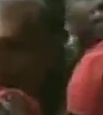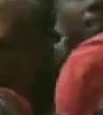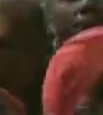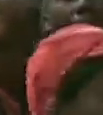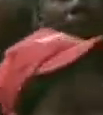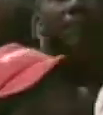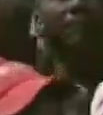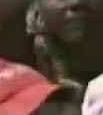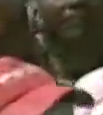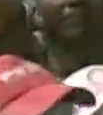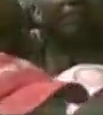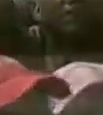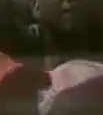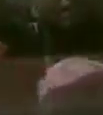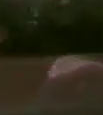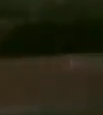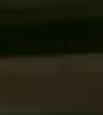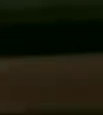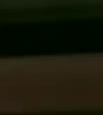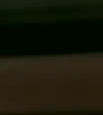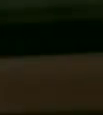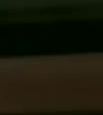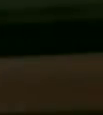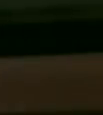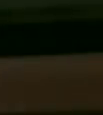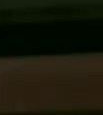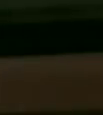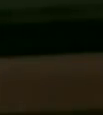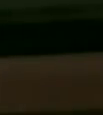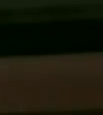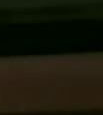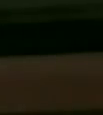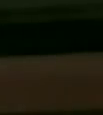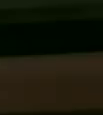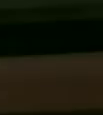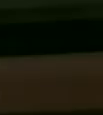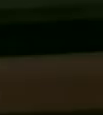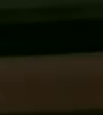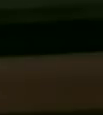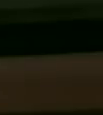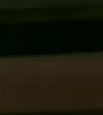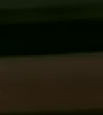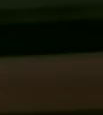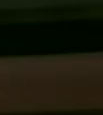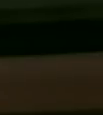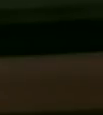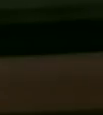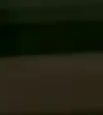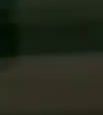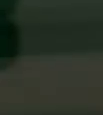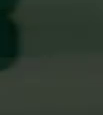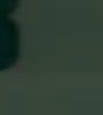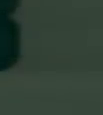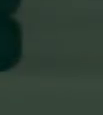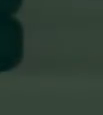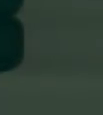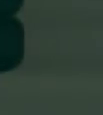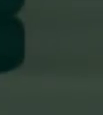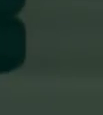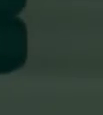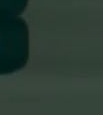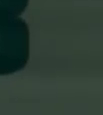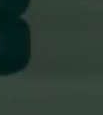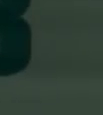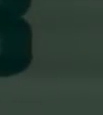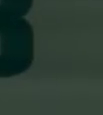A esta hora, como ya hemos comentado, el jefe de Estado está por hacer